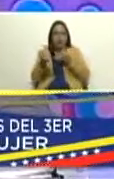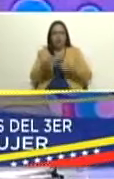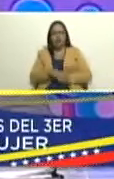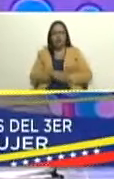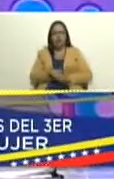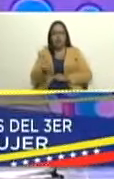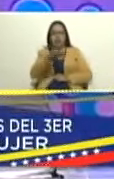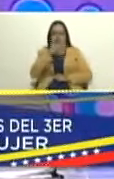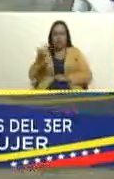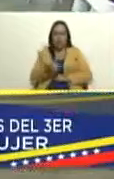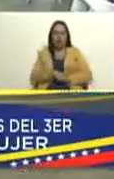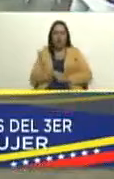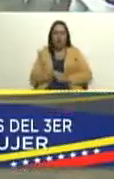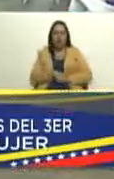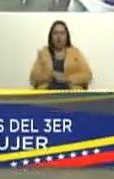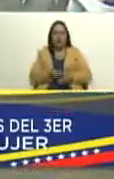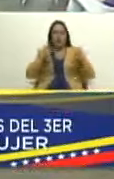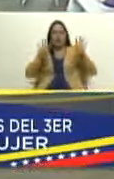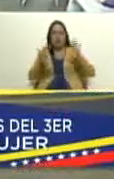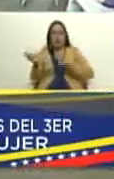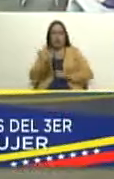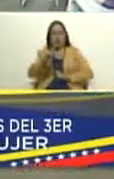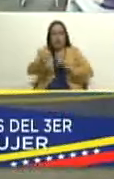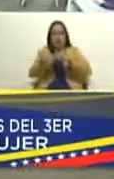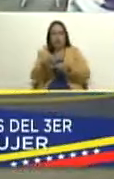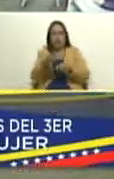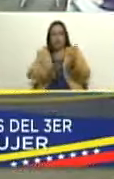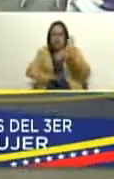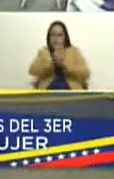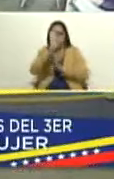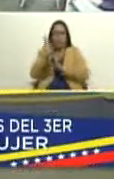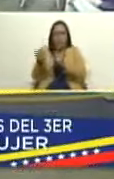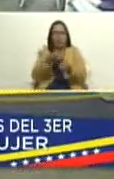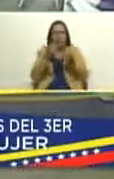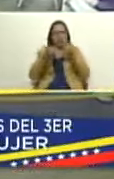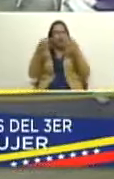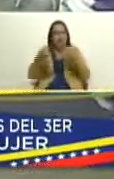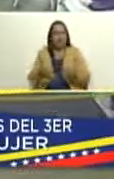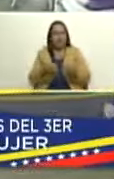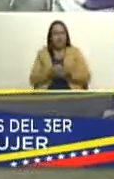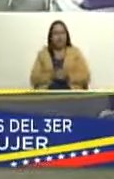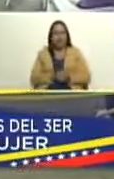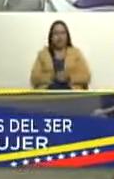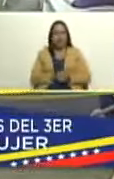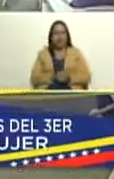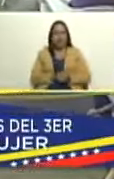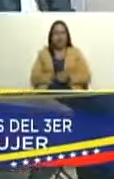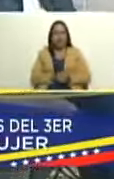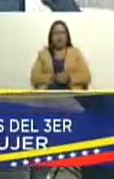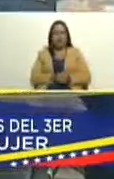recuperación, 9 trimestres de crecimiento de la economía real.